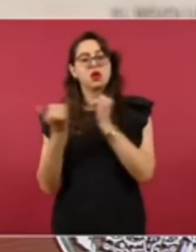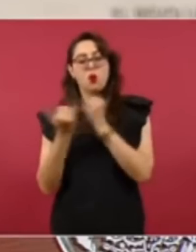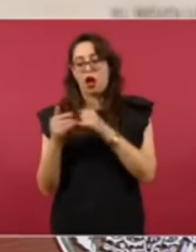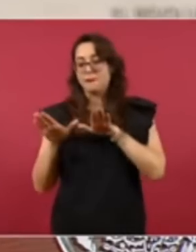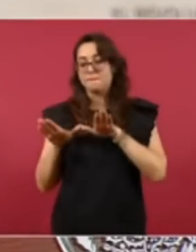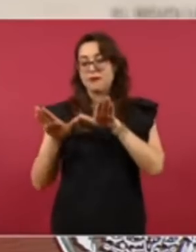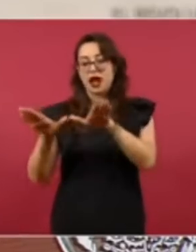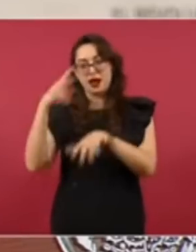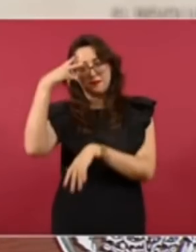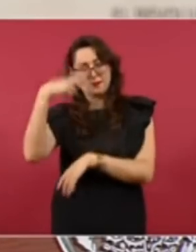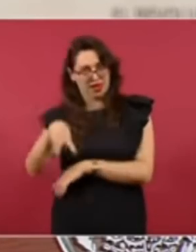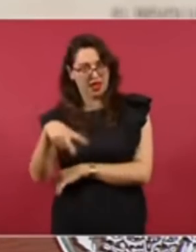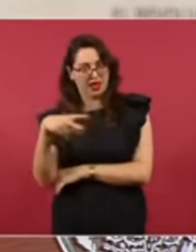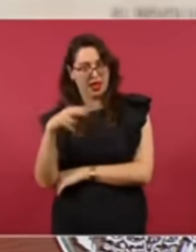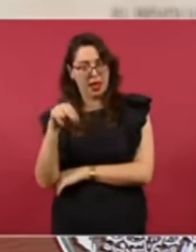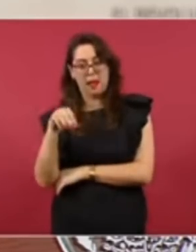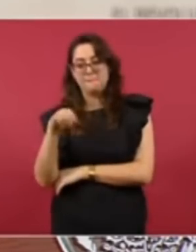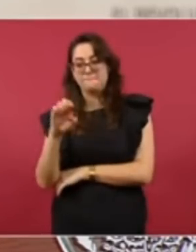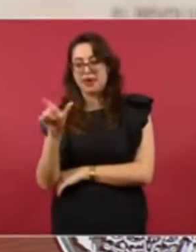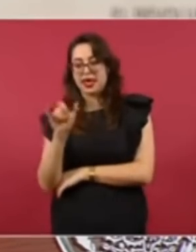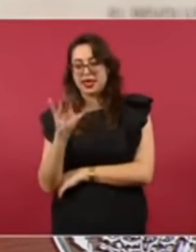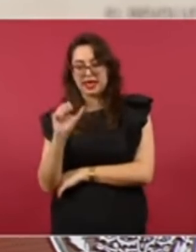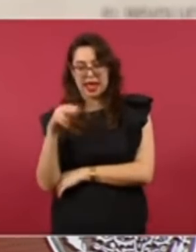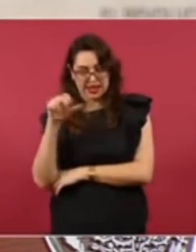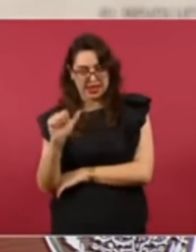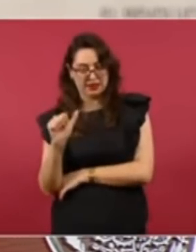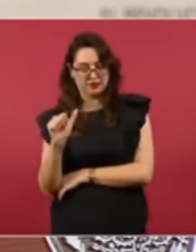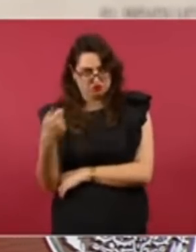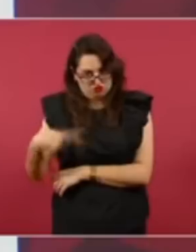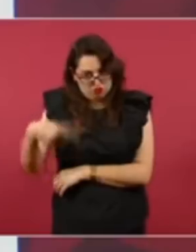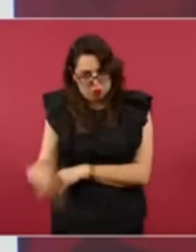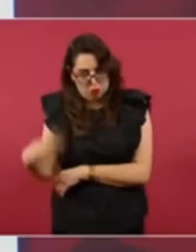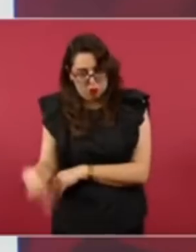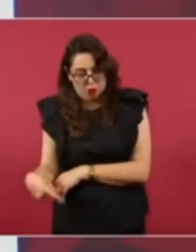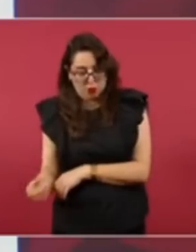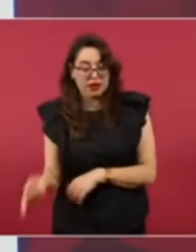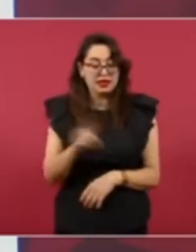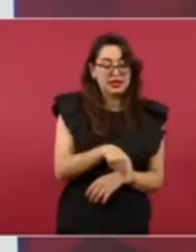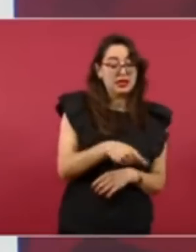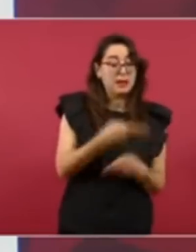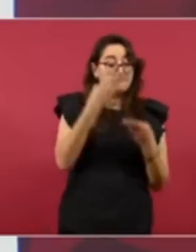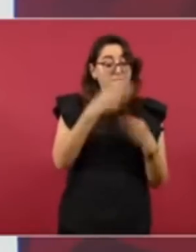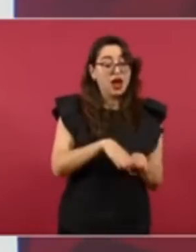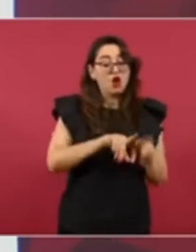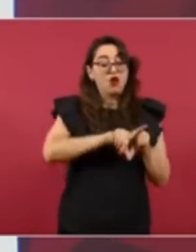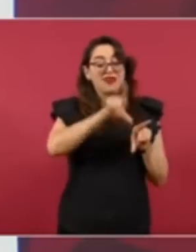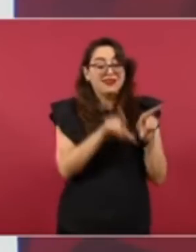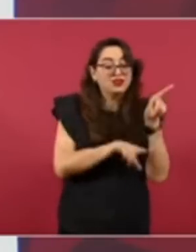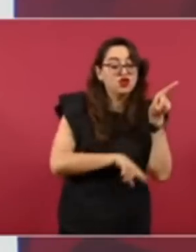Banco Nacional de México. Y en la privatización se lo llevaron a Citigroup,